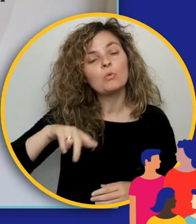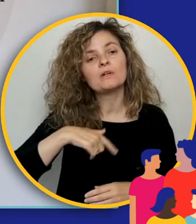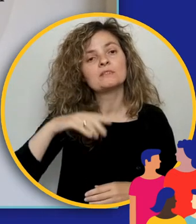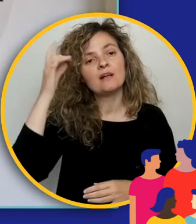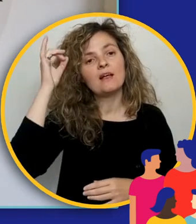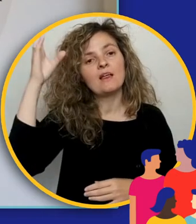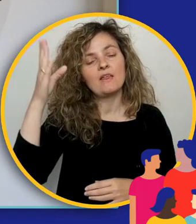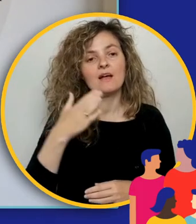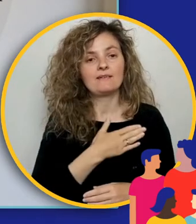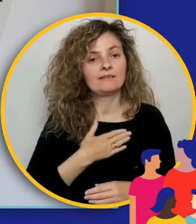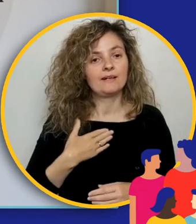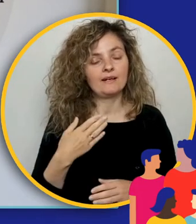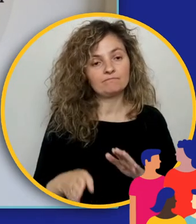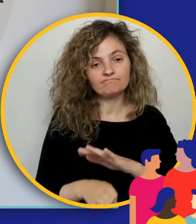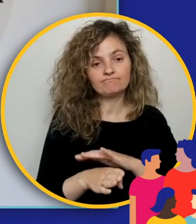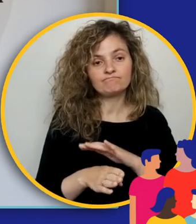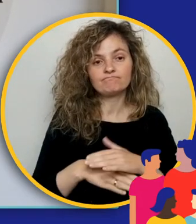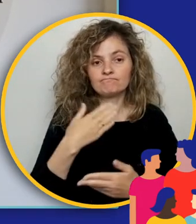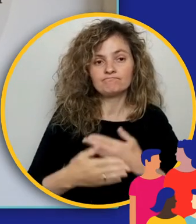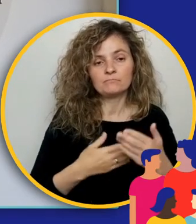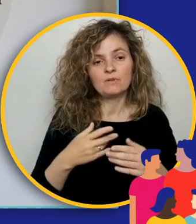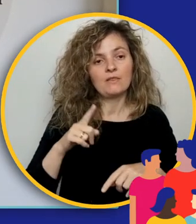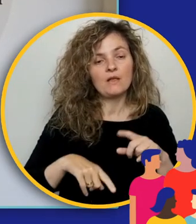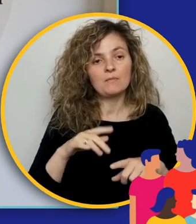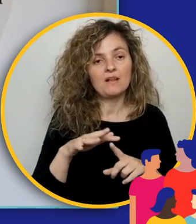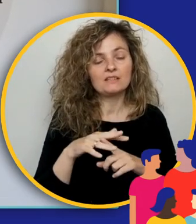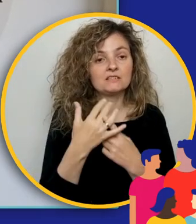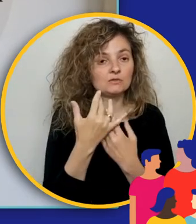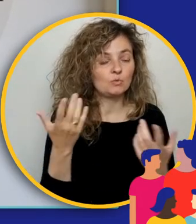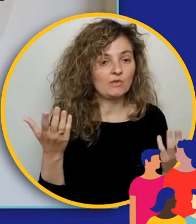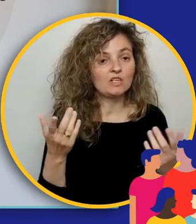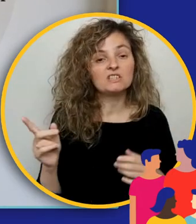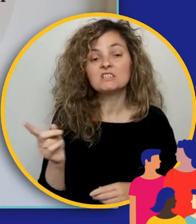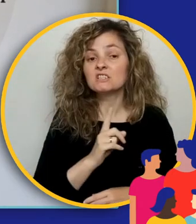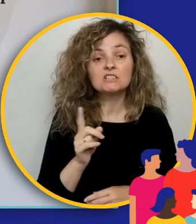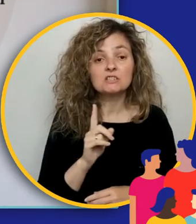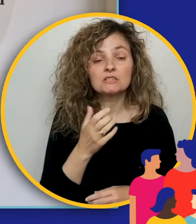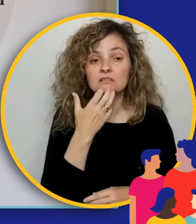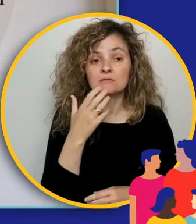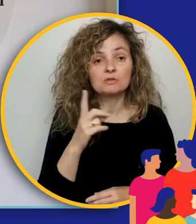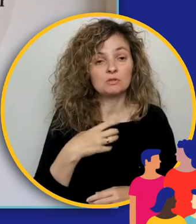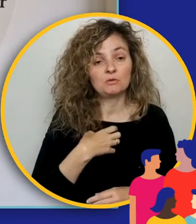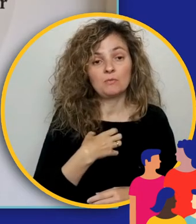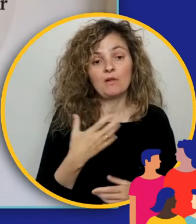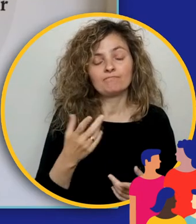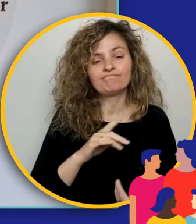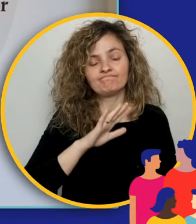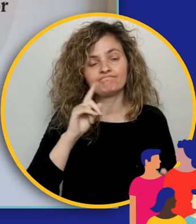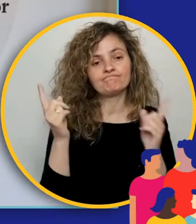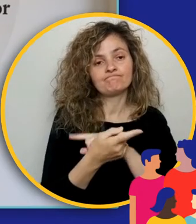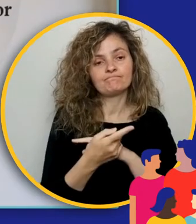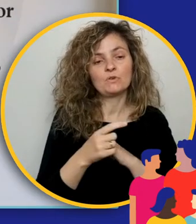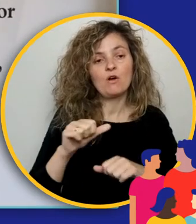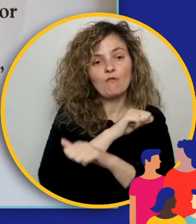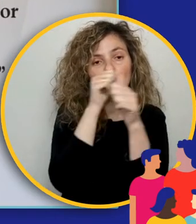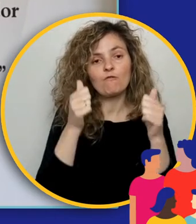una continuidad con las salidas en función de lo que un poquito vayamos viendo, y si no pues utilizaremos lo que es el